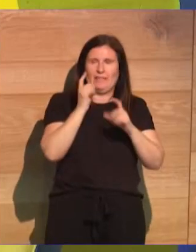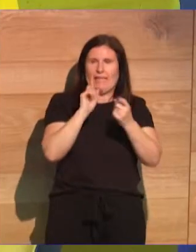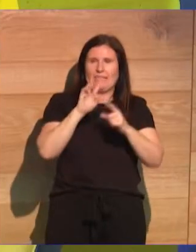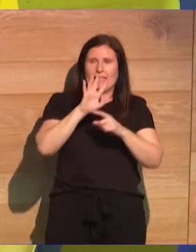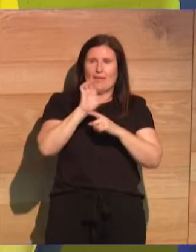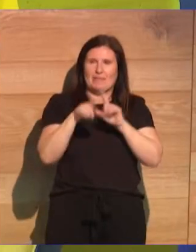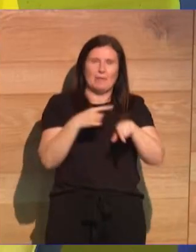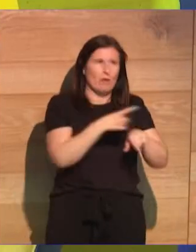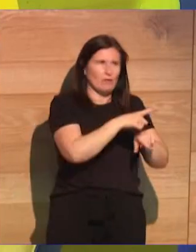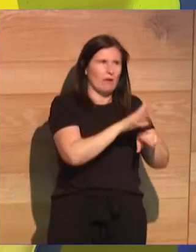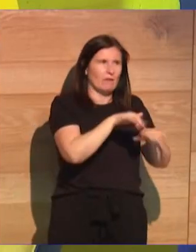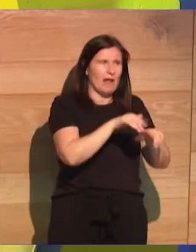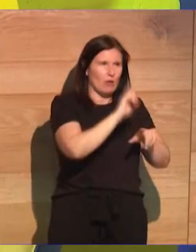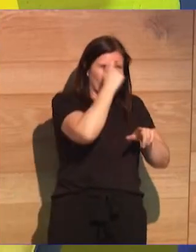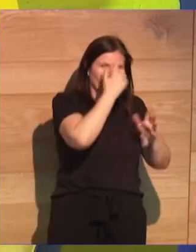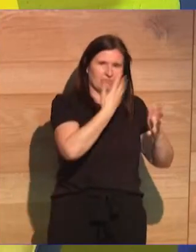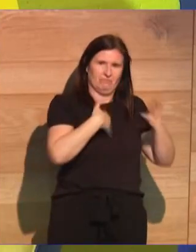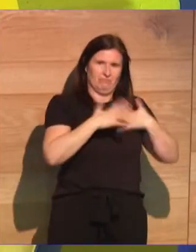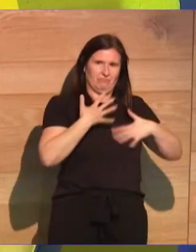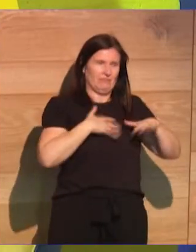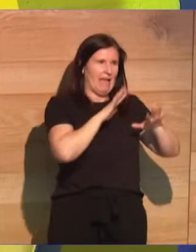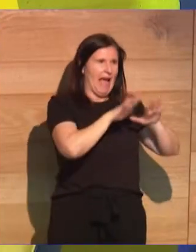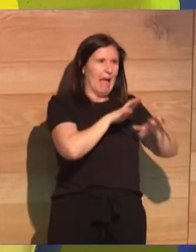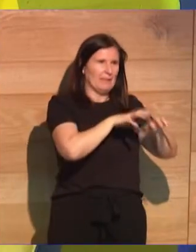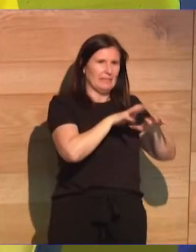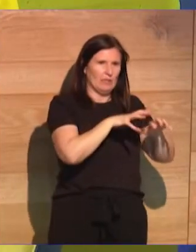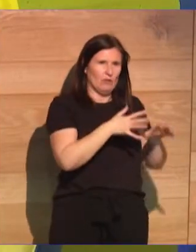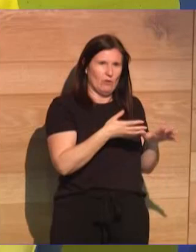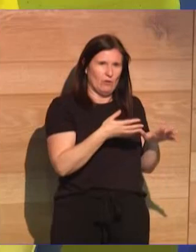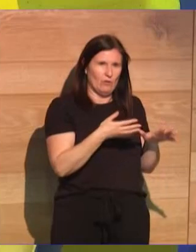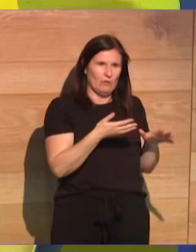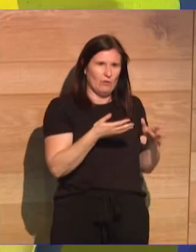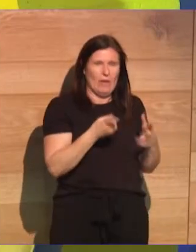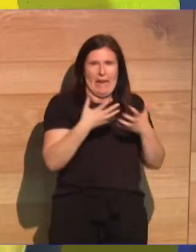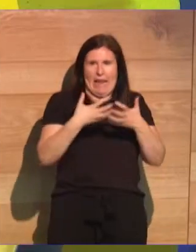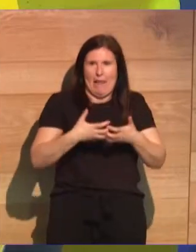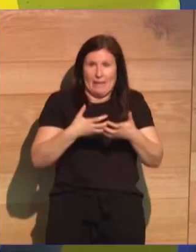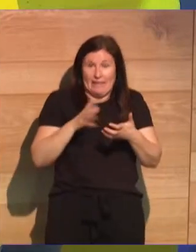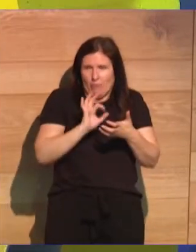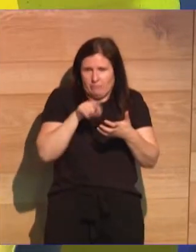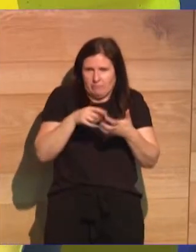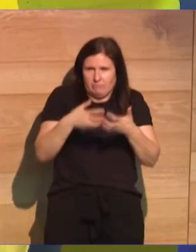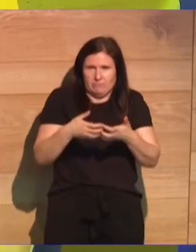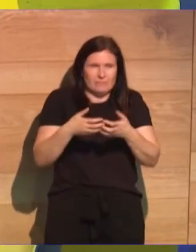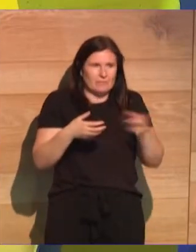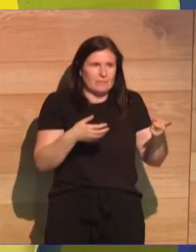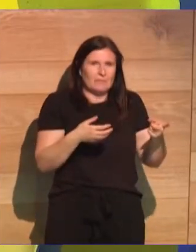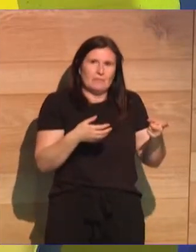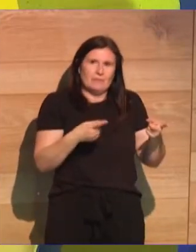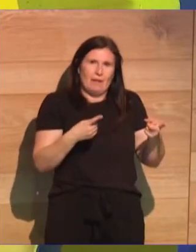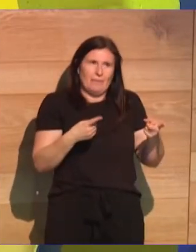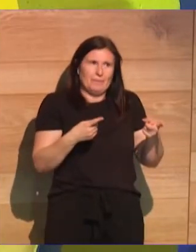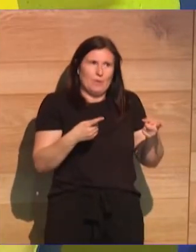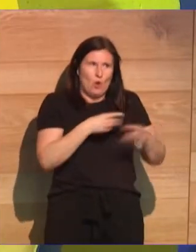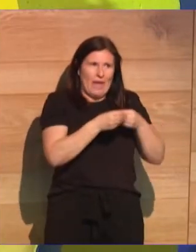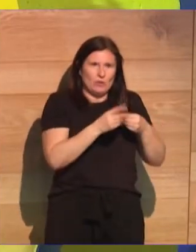lo que está haciendo la máquina, no sé, lo que sea, el ChatGPT, pues tiene